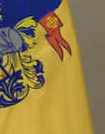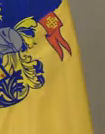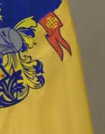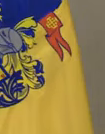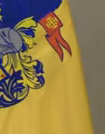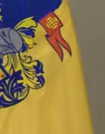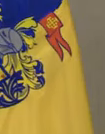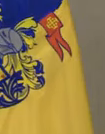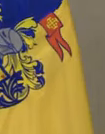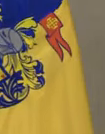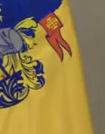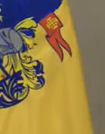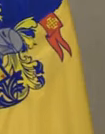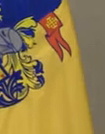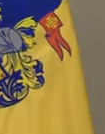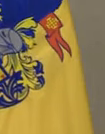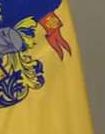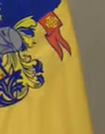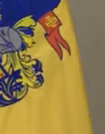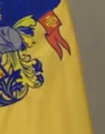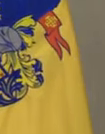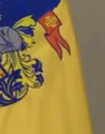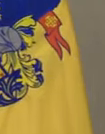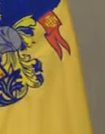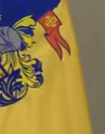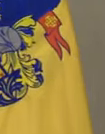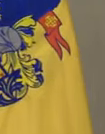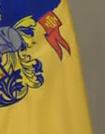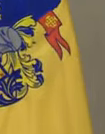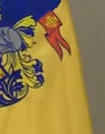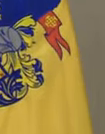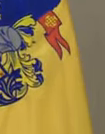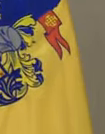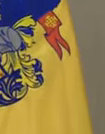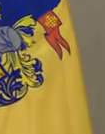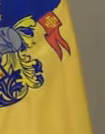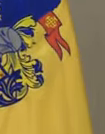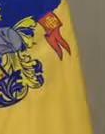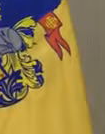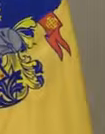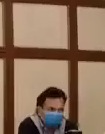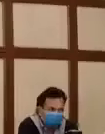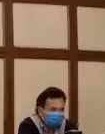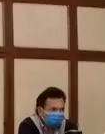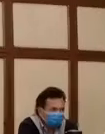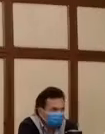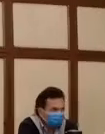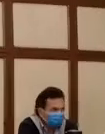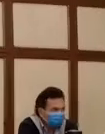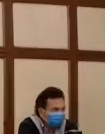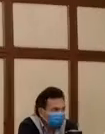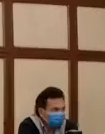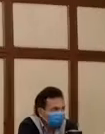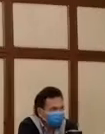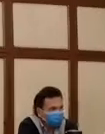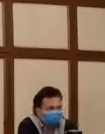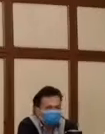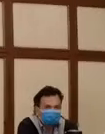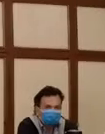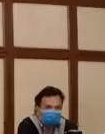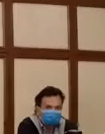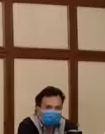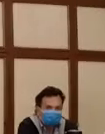representando al congreso de jalisco y a las doctoras y doctores que son parte de esta mesa y a todo el equipo